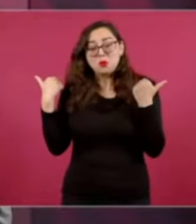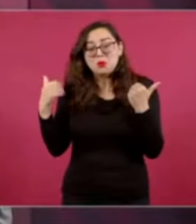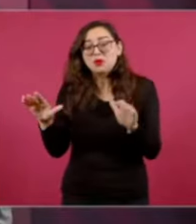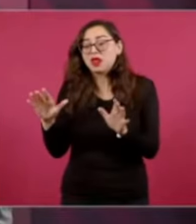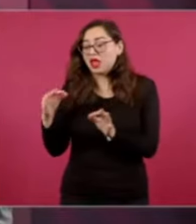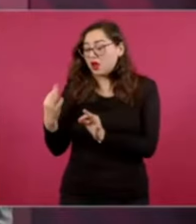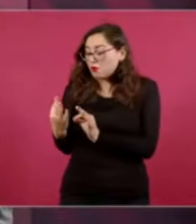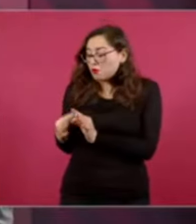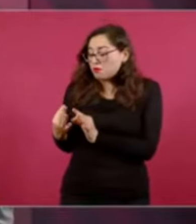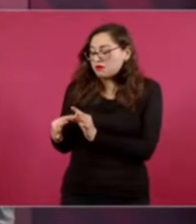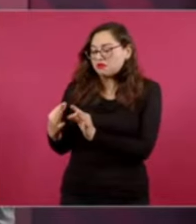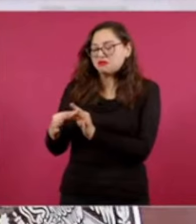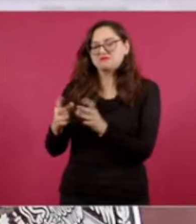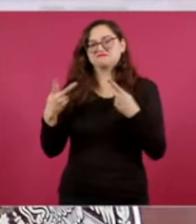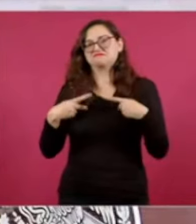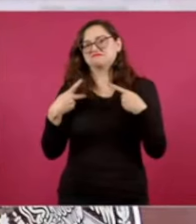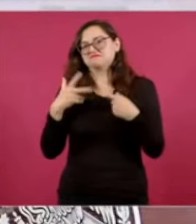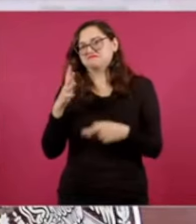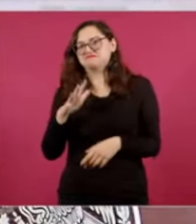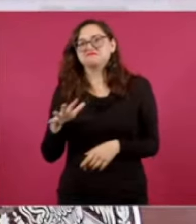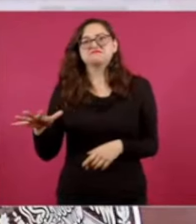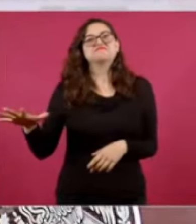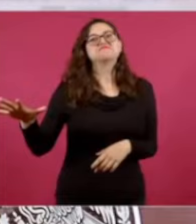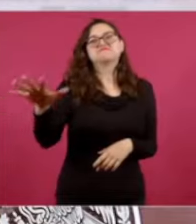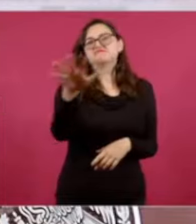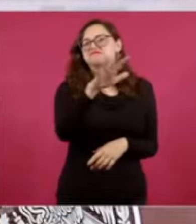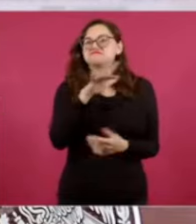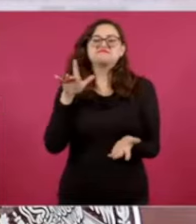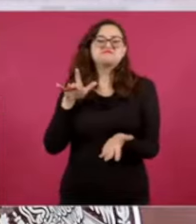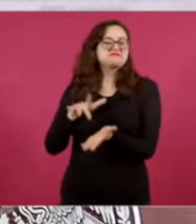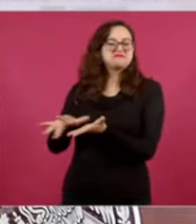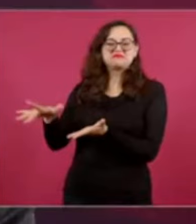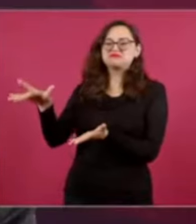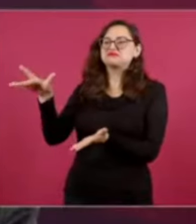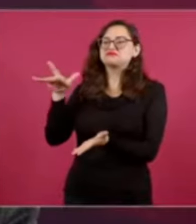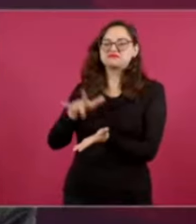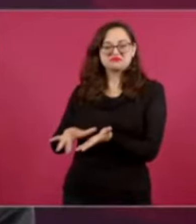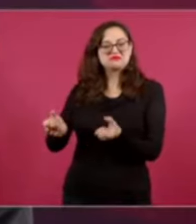respondido al pueblo, no, pues